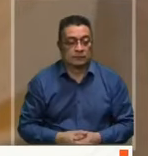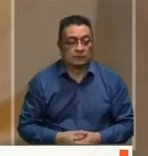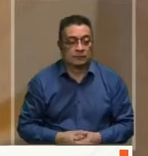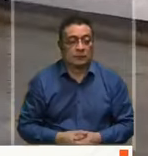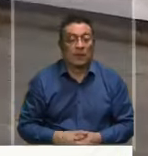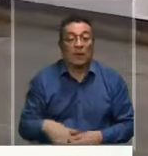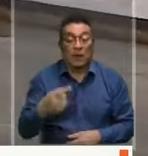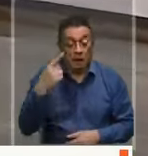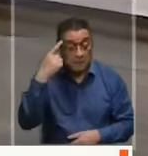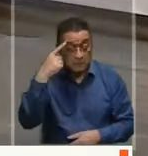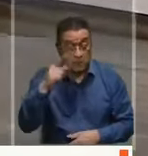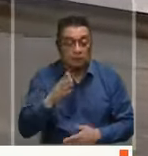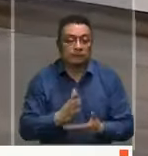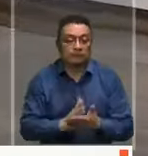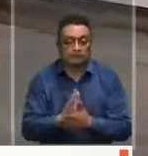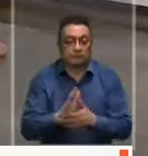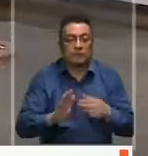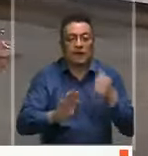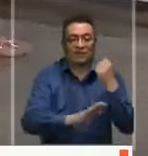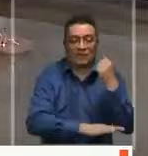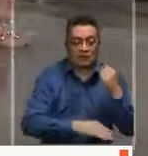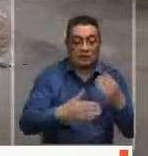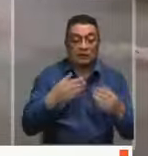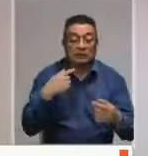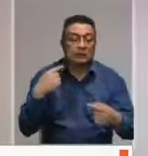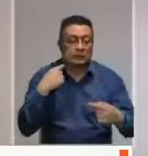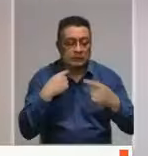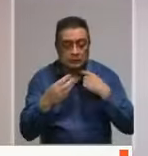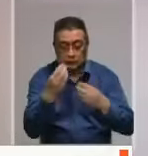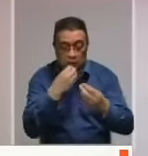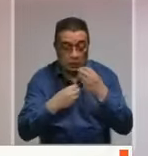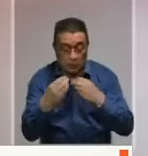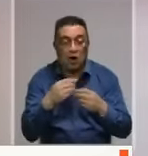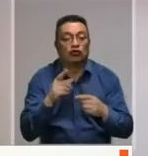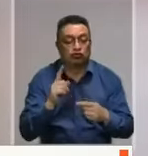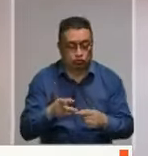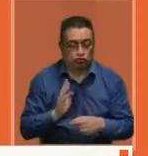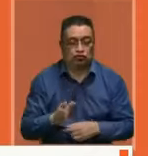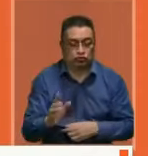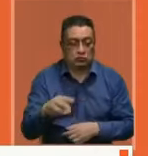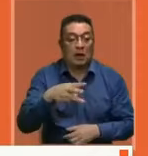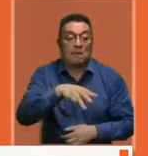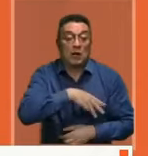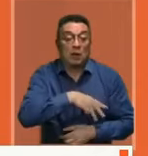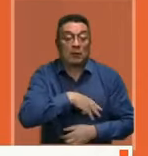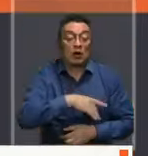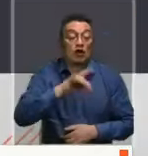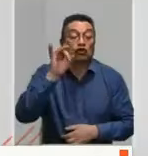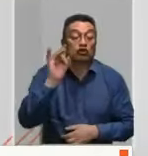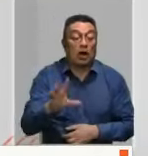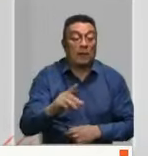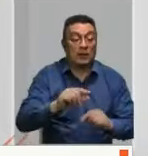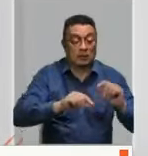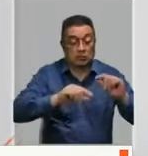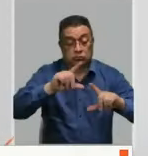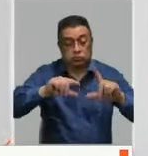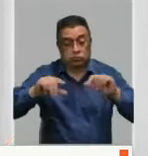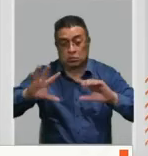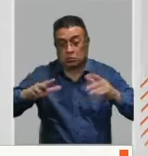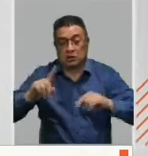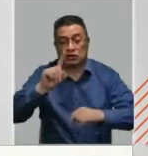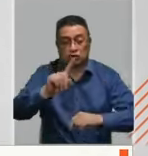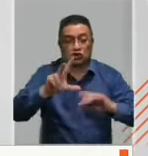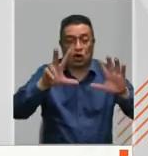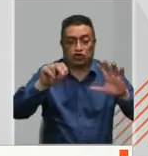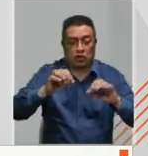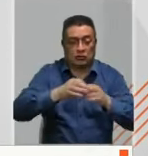Pero partamos de una base, las intoxicaciones alimentarias ocurren. Solo en la región metropolitana se reporta un promedio de más de 180 brotes